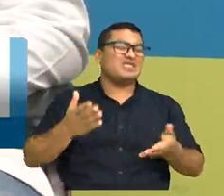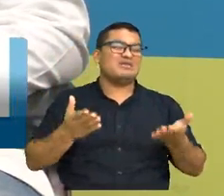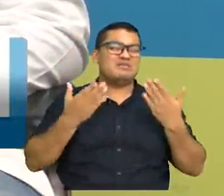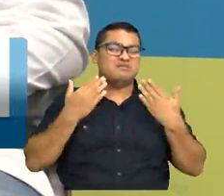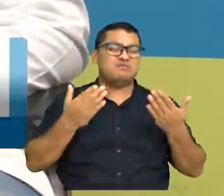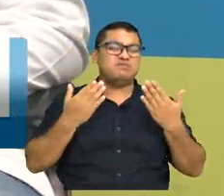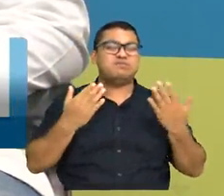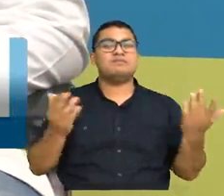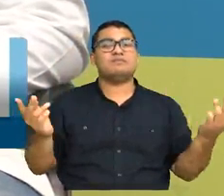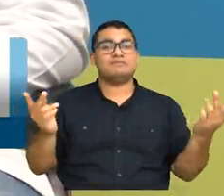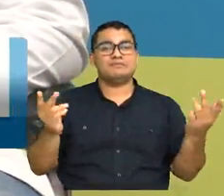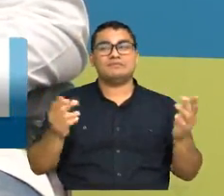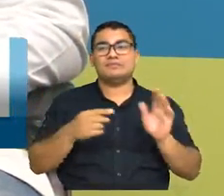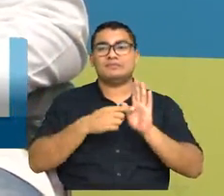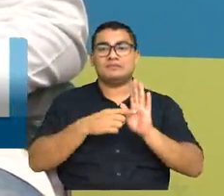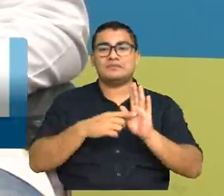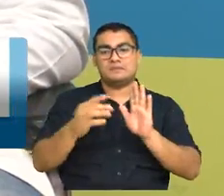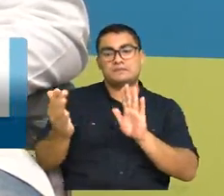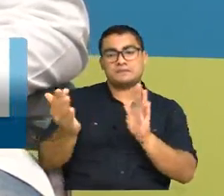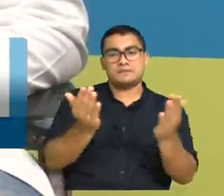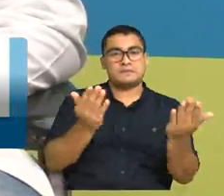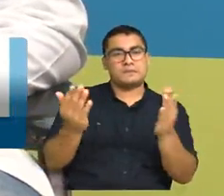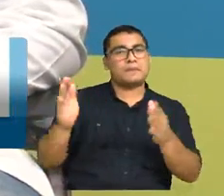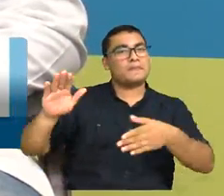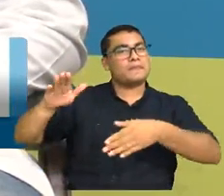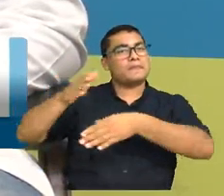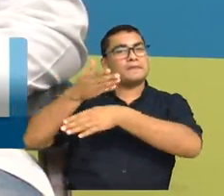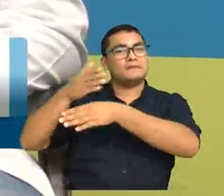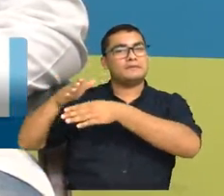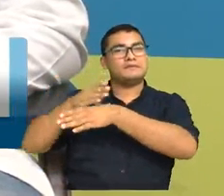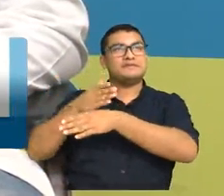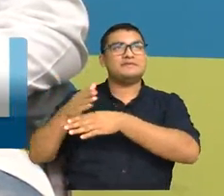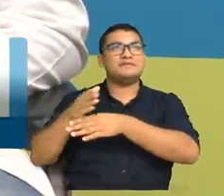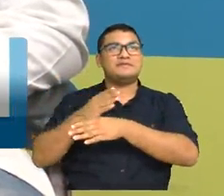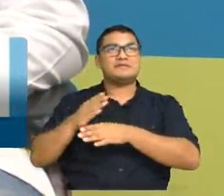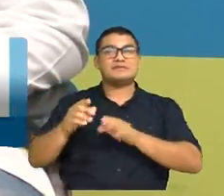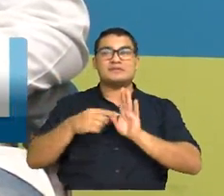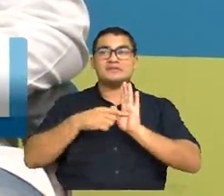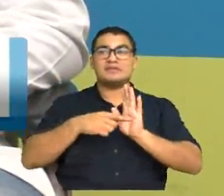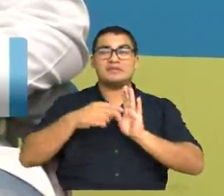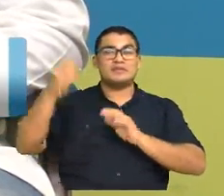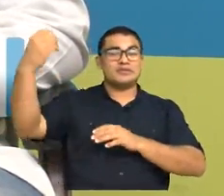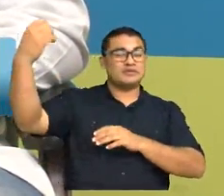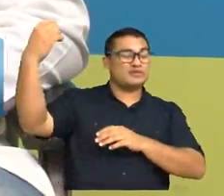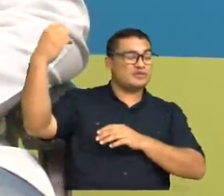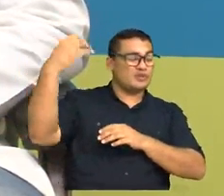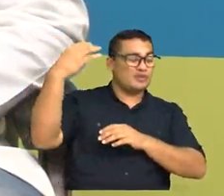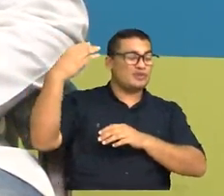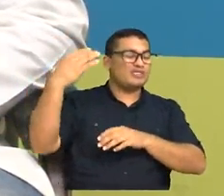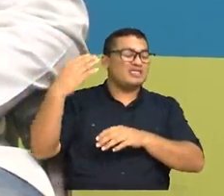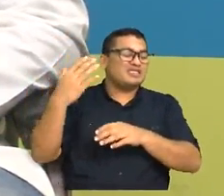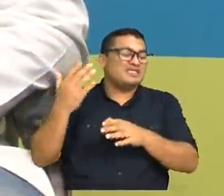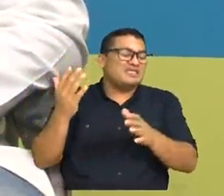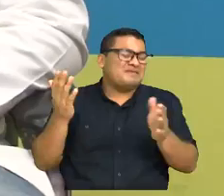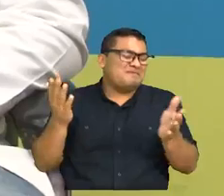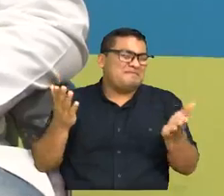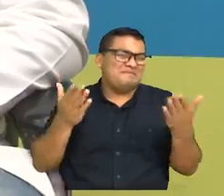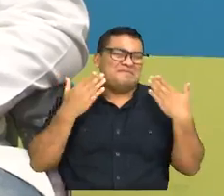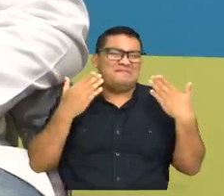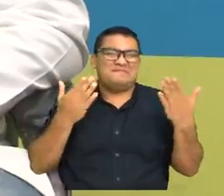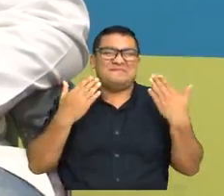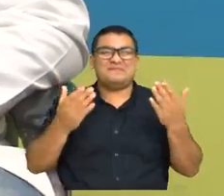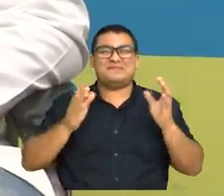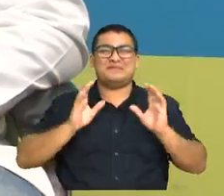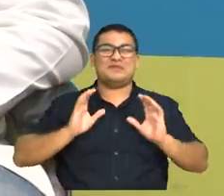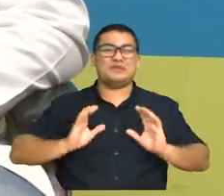dos conceptos similares, pero totalmente diferentes. Así es. Tenemos que la insolación principalmente es cuando el cuerpo